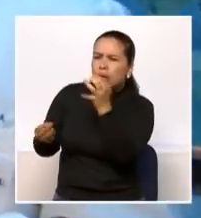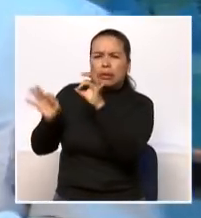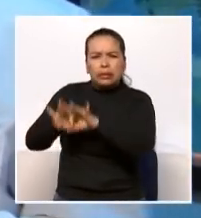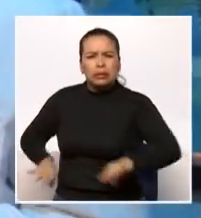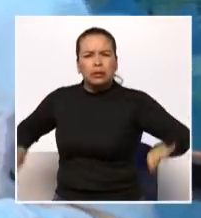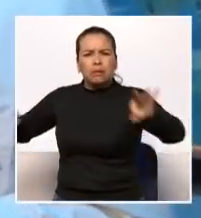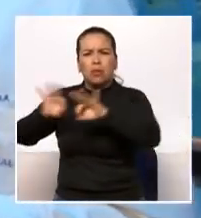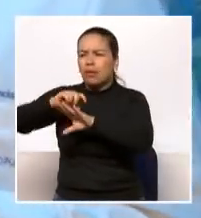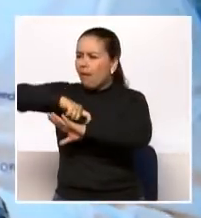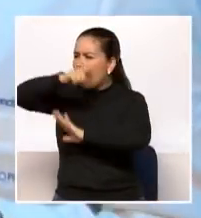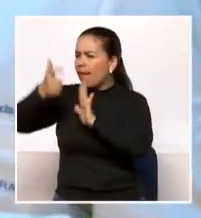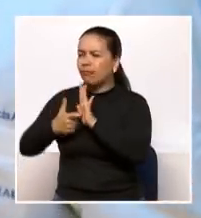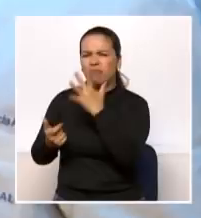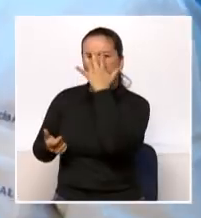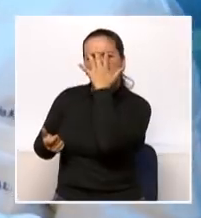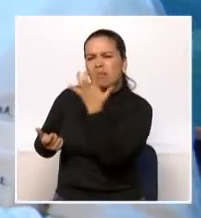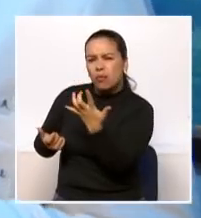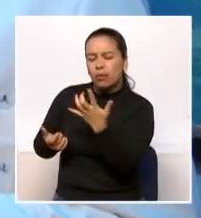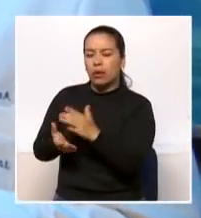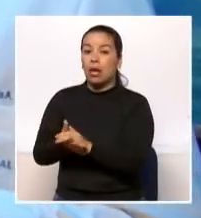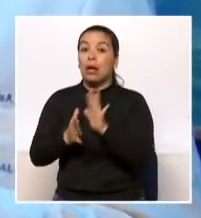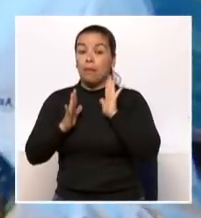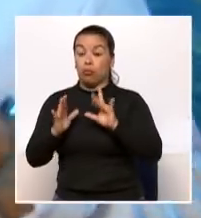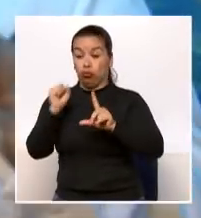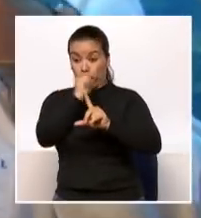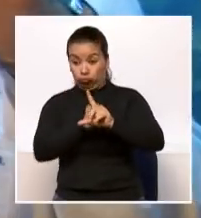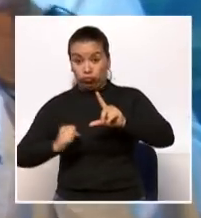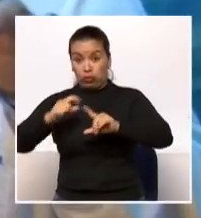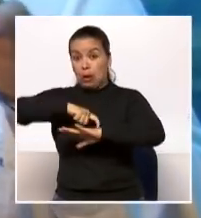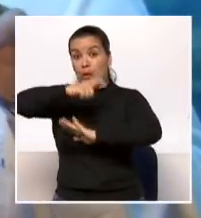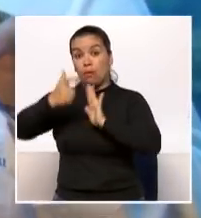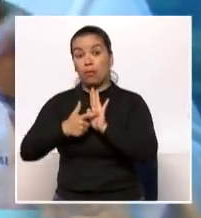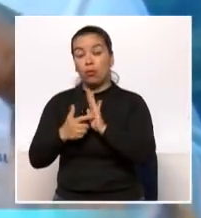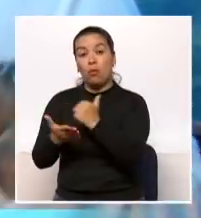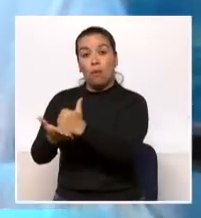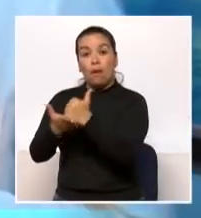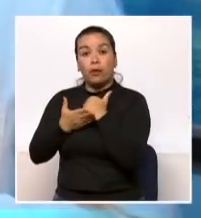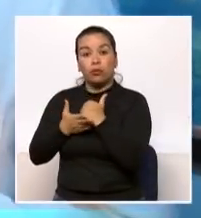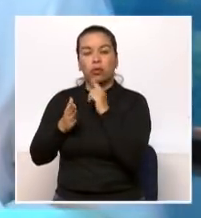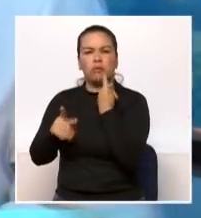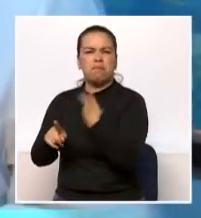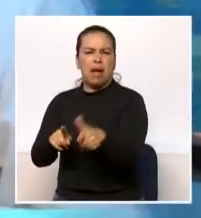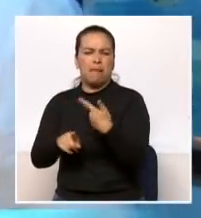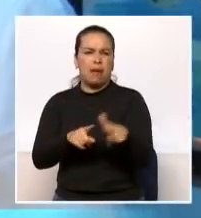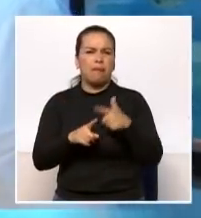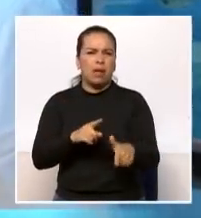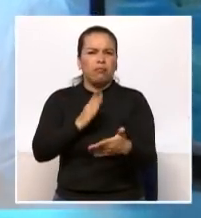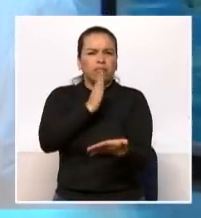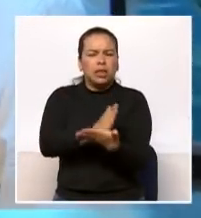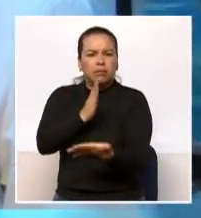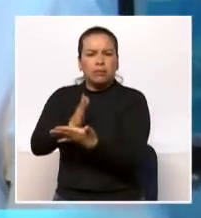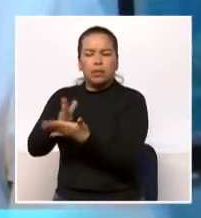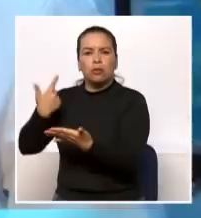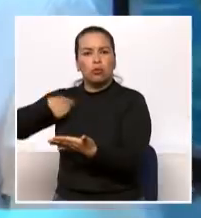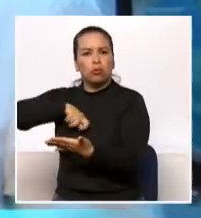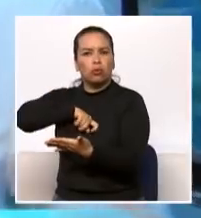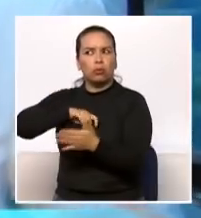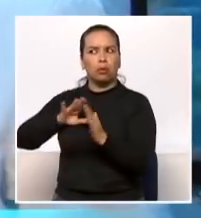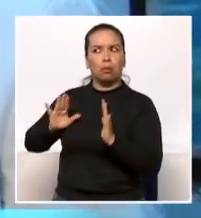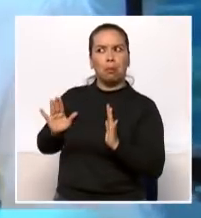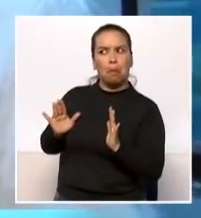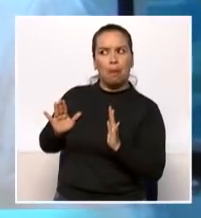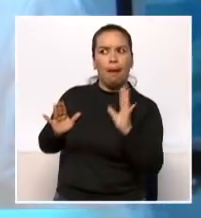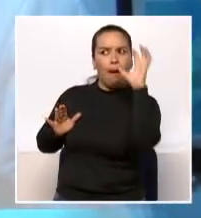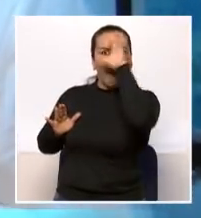ecográfico completo? Sí, lo que pasa es que el barrido ecográfico completo lo que puede manejar es una serie de patologías que nosotros podemos